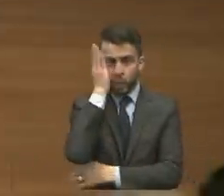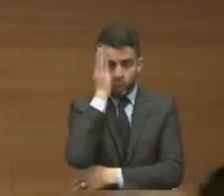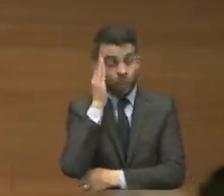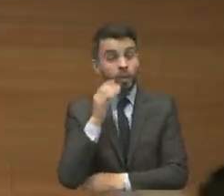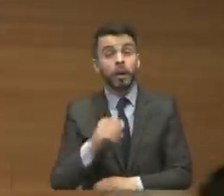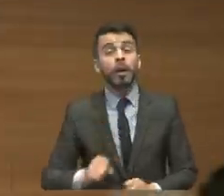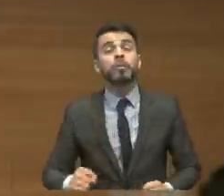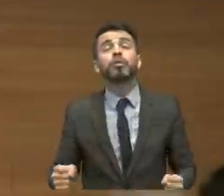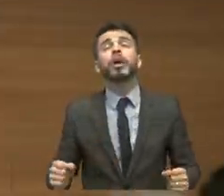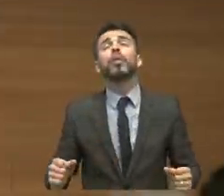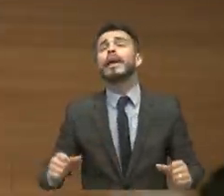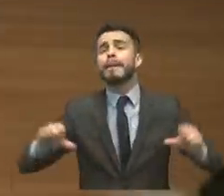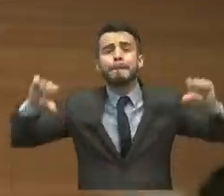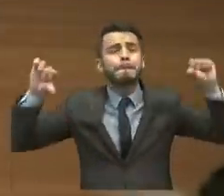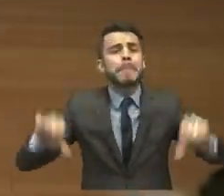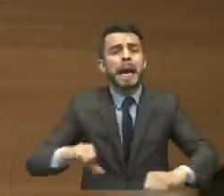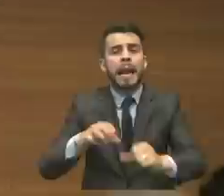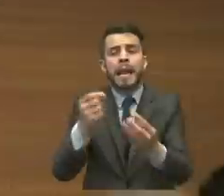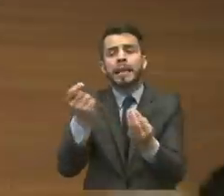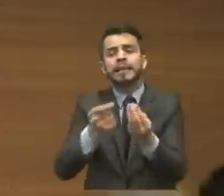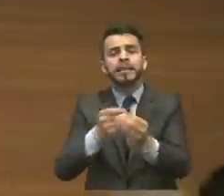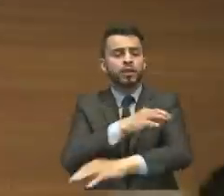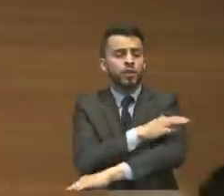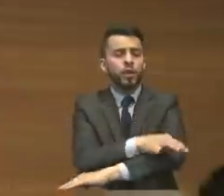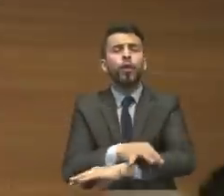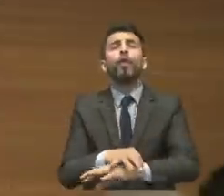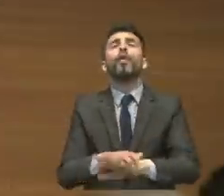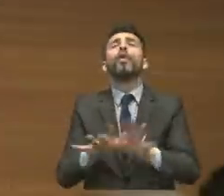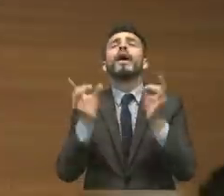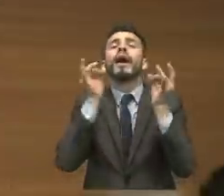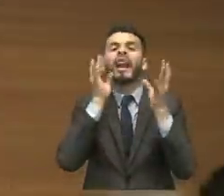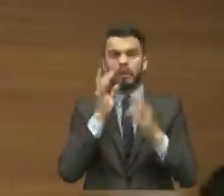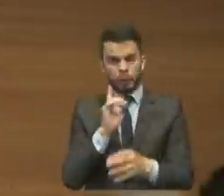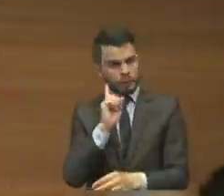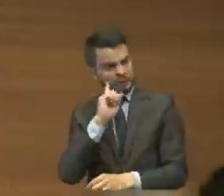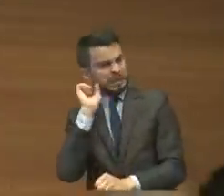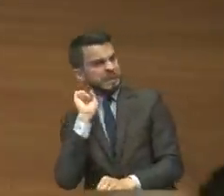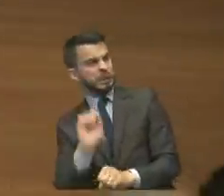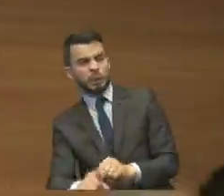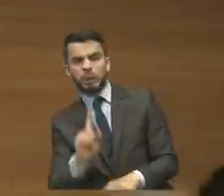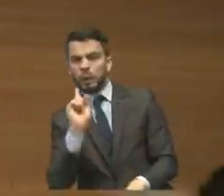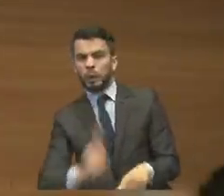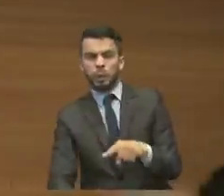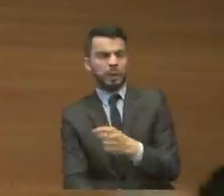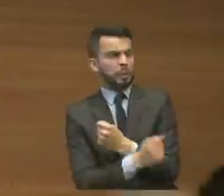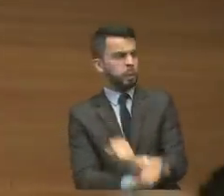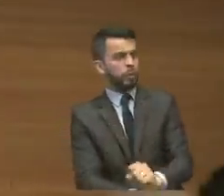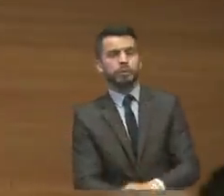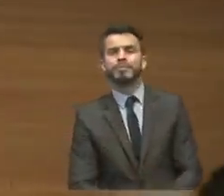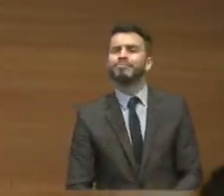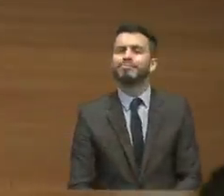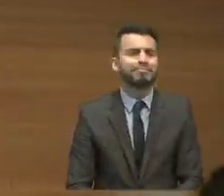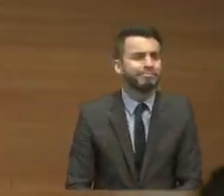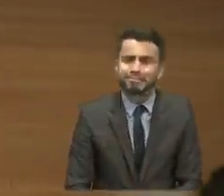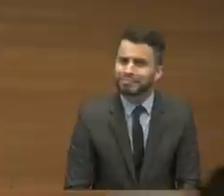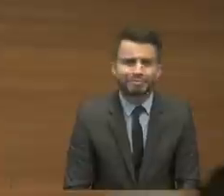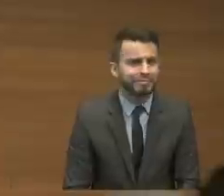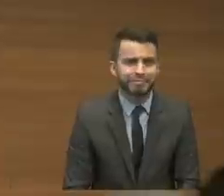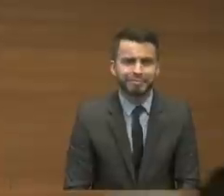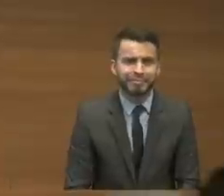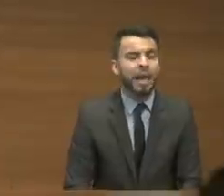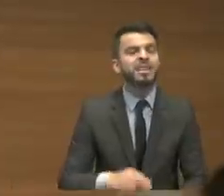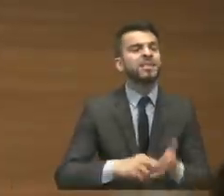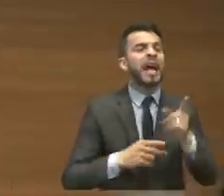hecha, ¿no? Entonces nos cuesta un poquito de trabajo pensar que eso es posible y que por lo tanto la gente cada vez usa menos porque es